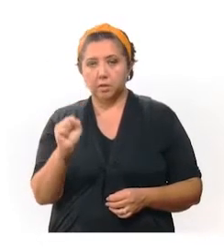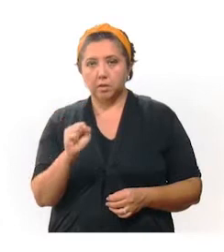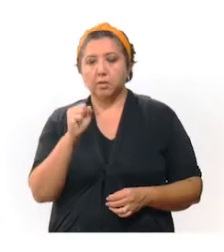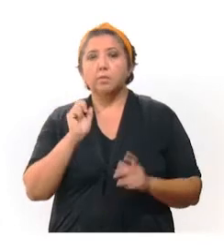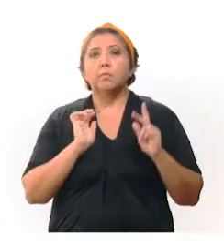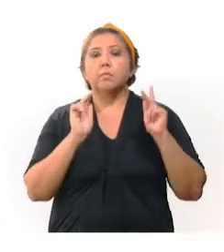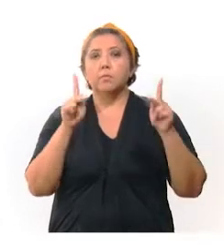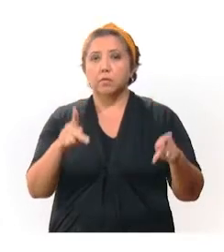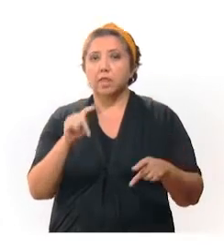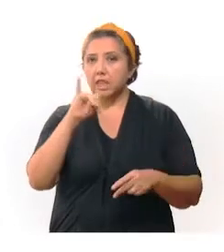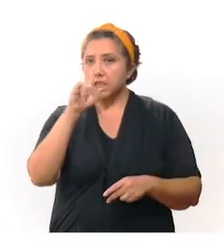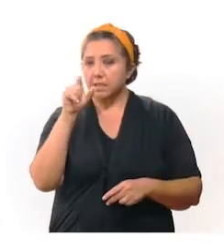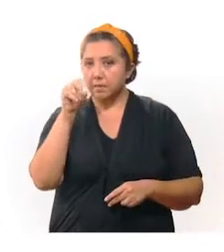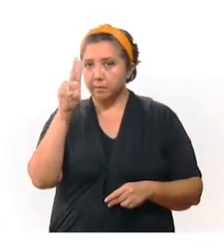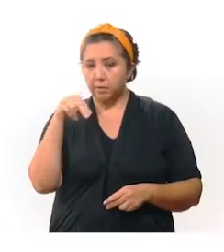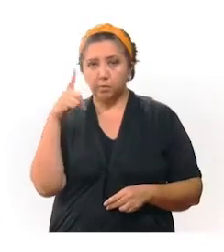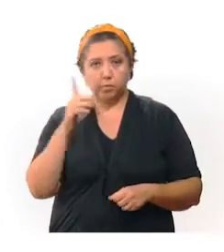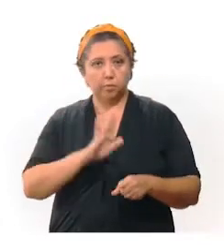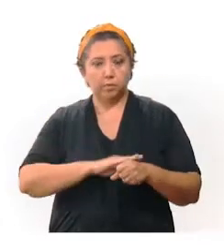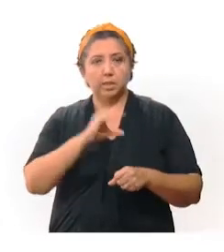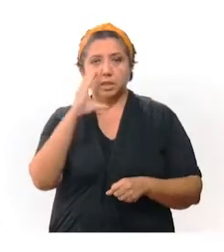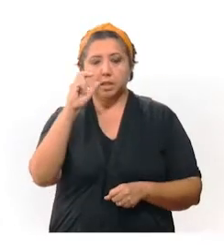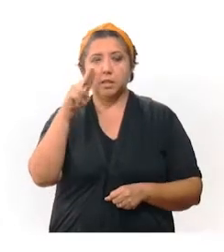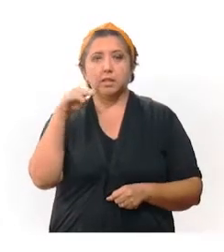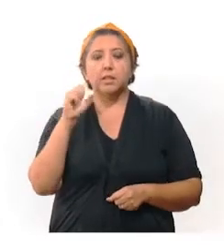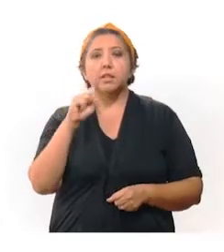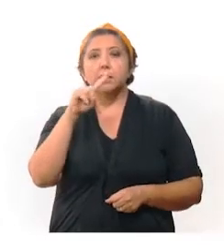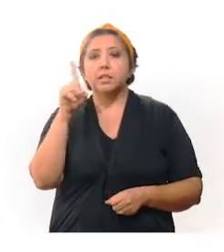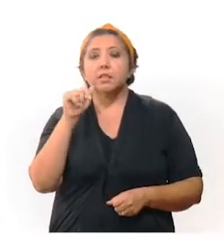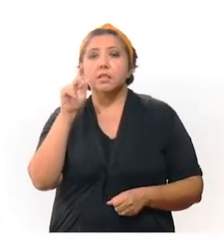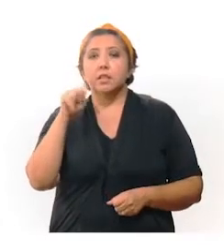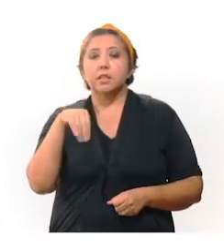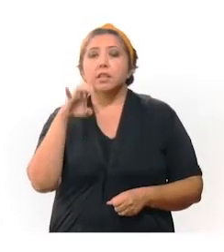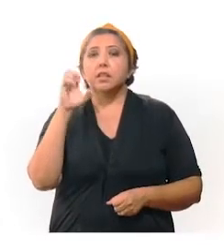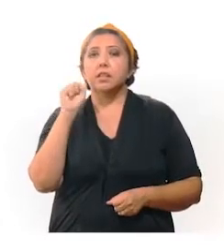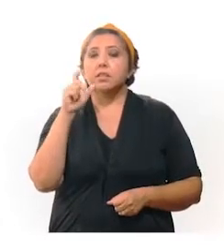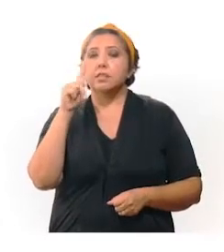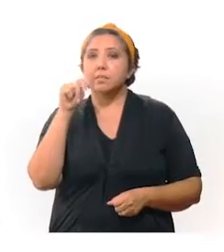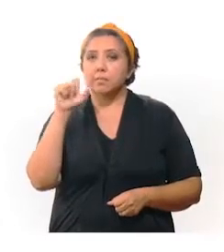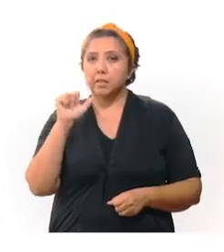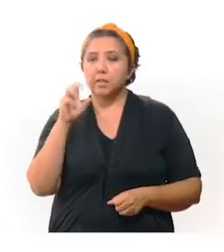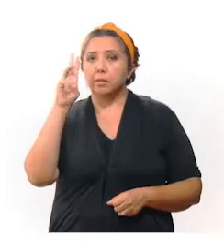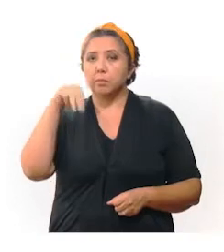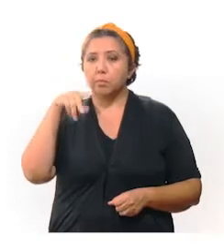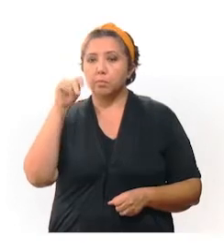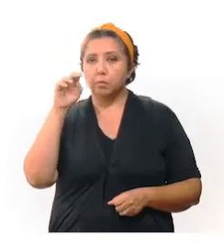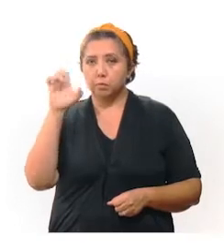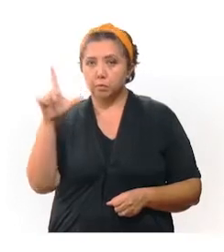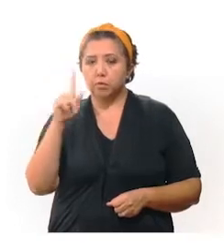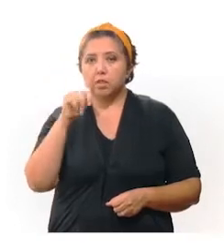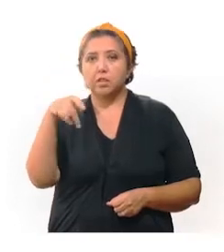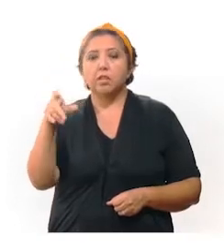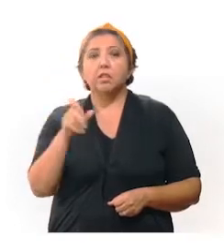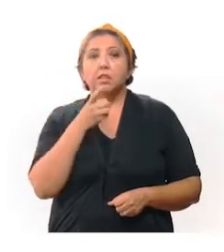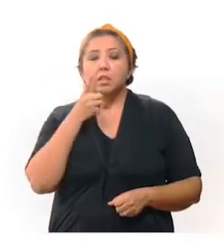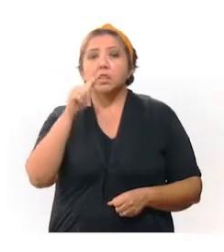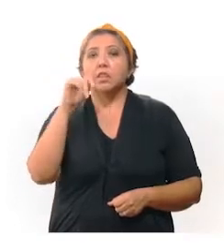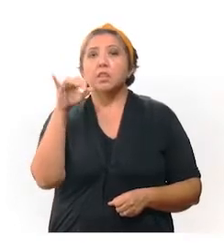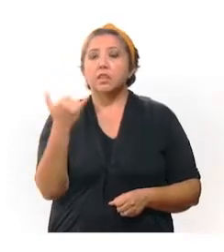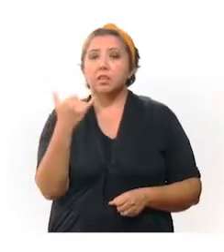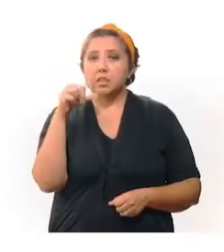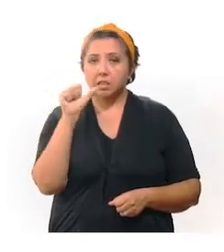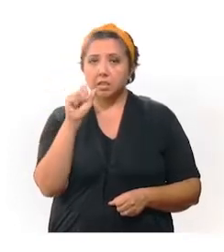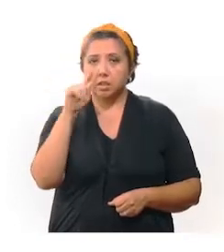en Progreso y en Tizimín, uno más en Acanqué, San, Espita, Motul, Peto, Sellé, Tecash, Tequit, Tella,